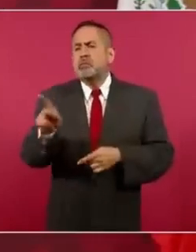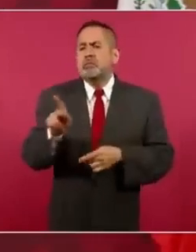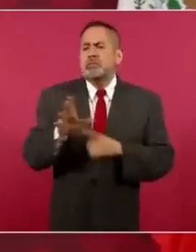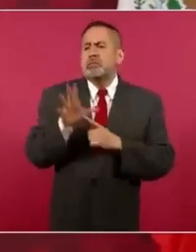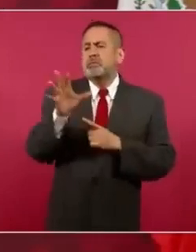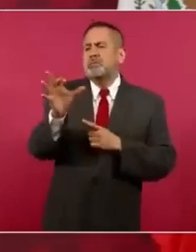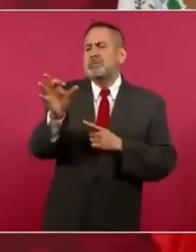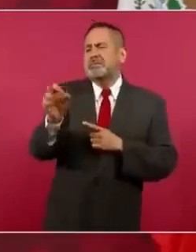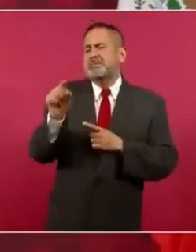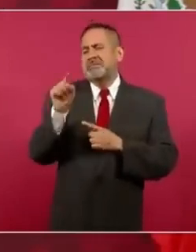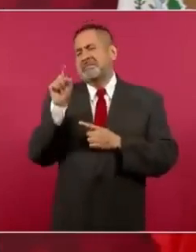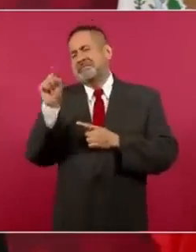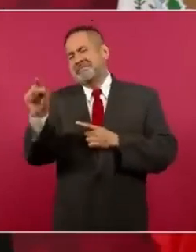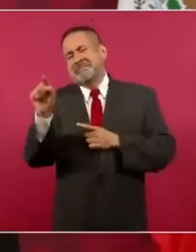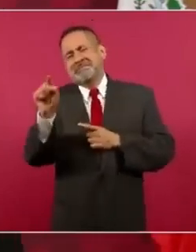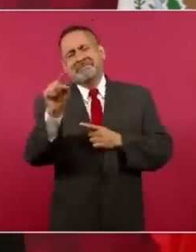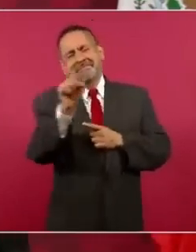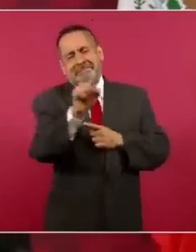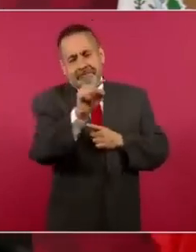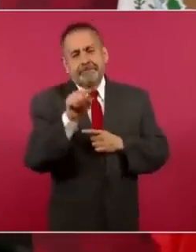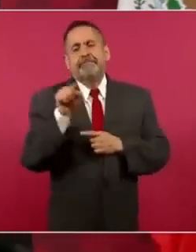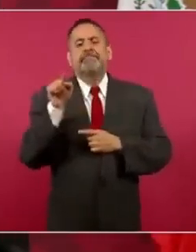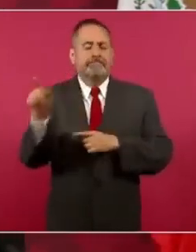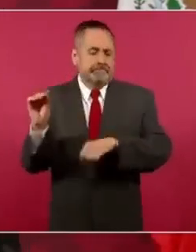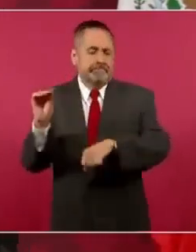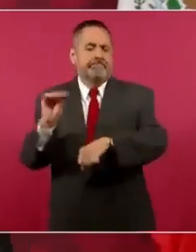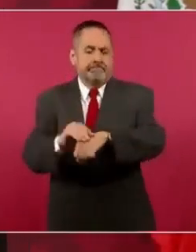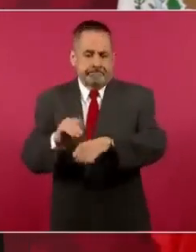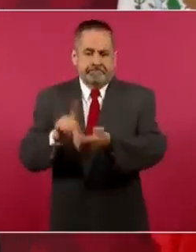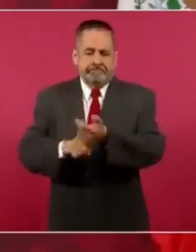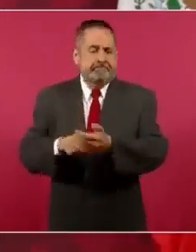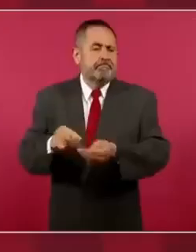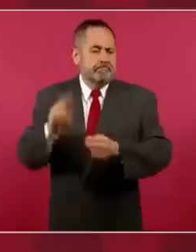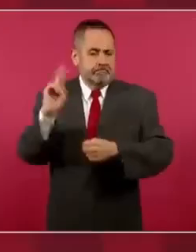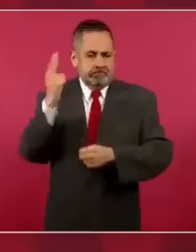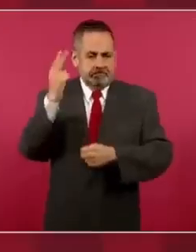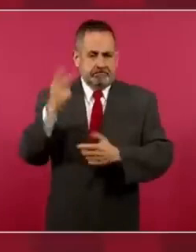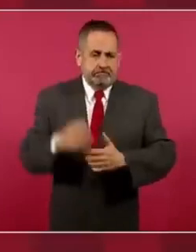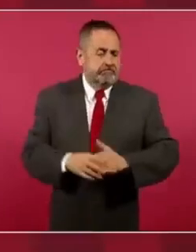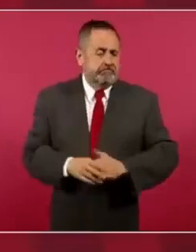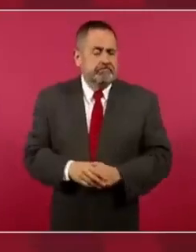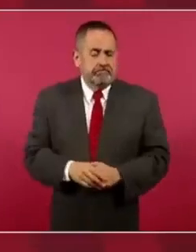más apartados, que ni pensado que